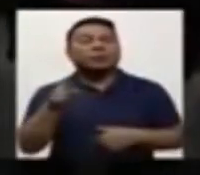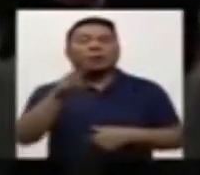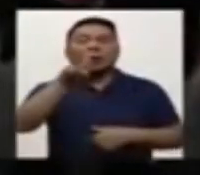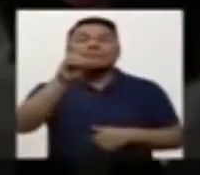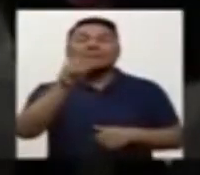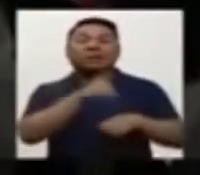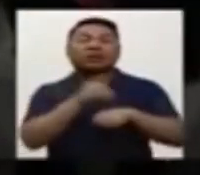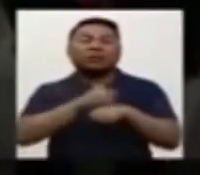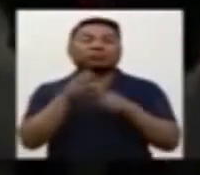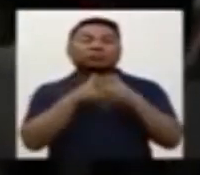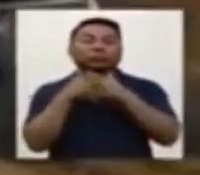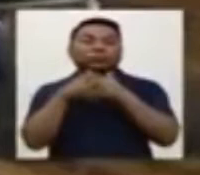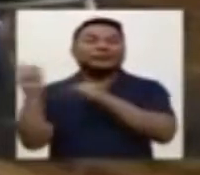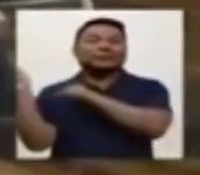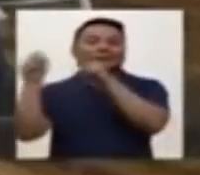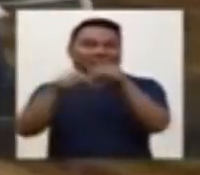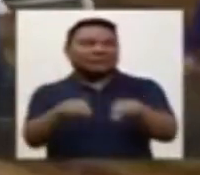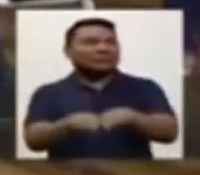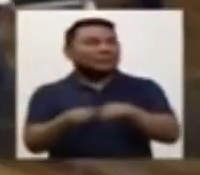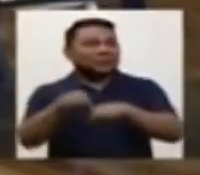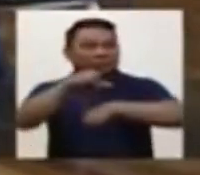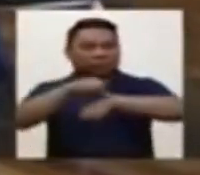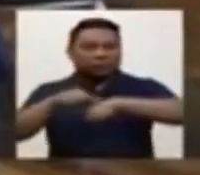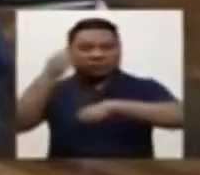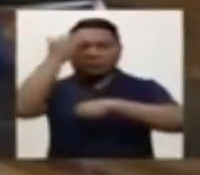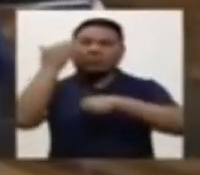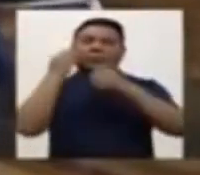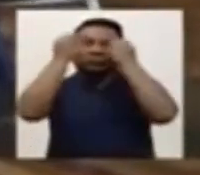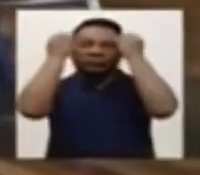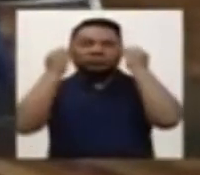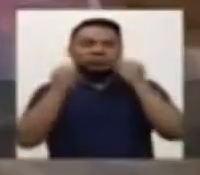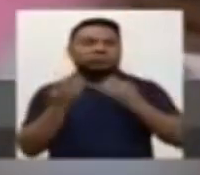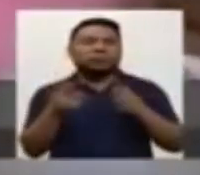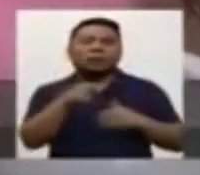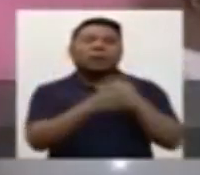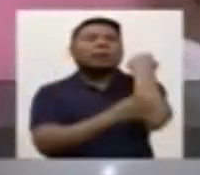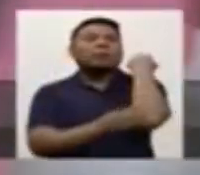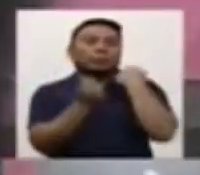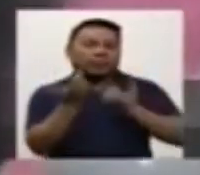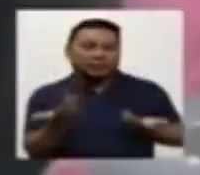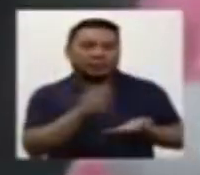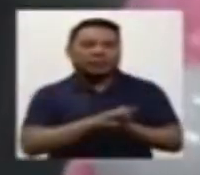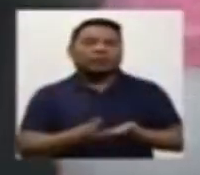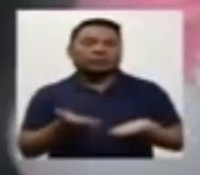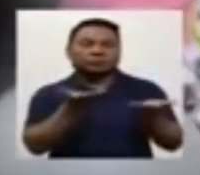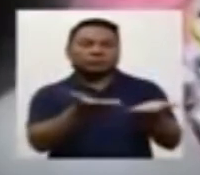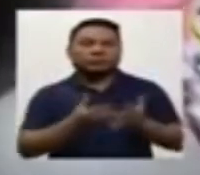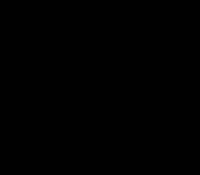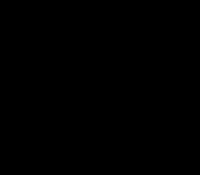médicos norteamericanos participarán de la segunda campaña de cirugías reconstructivas a pacientes de escasos recursos económicos.